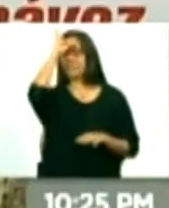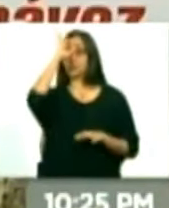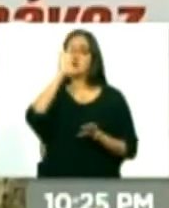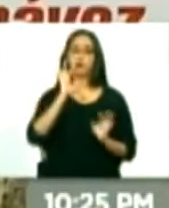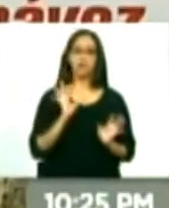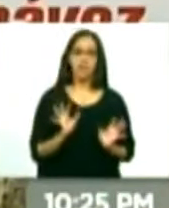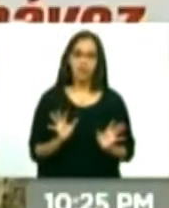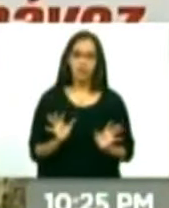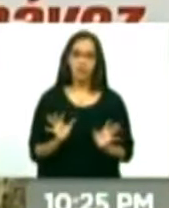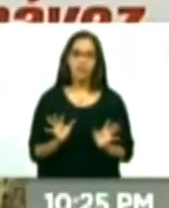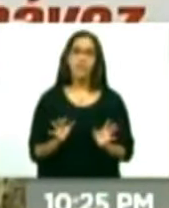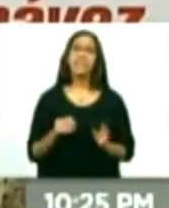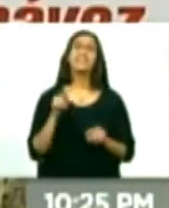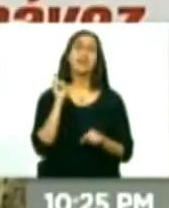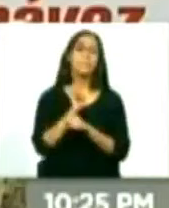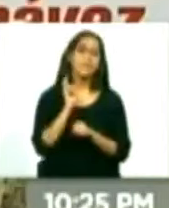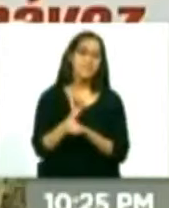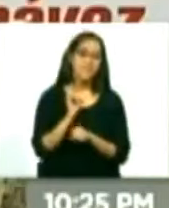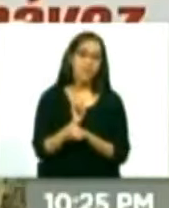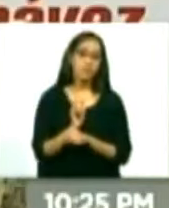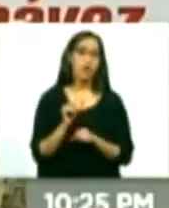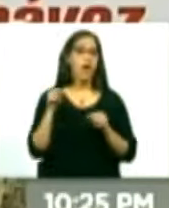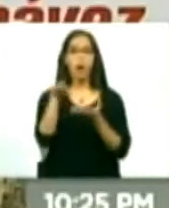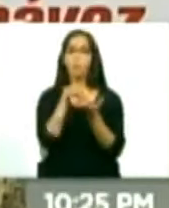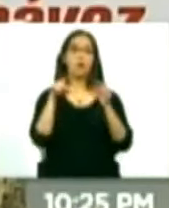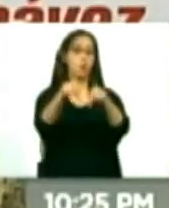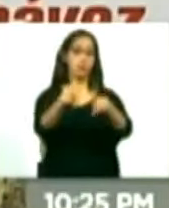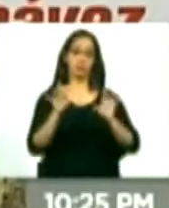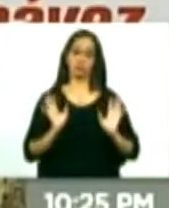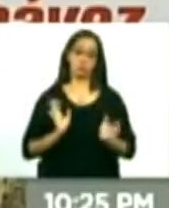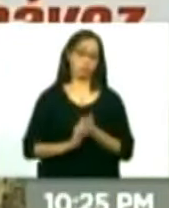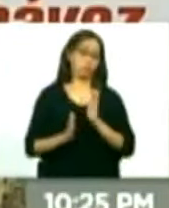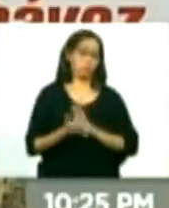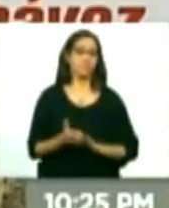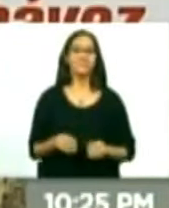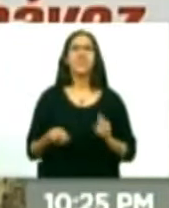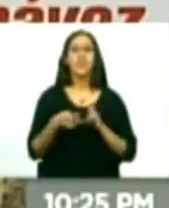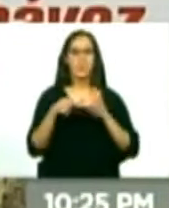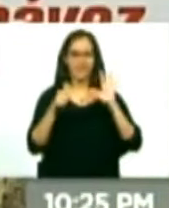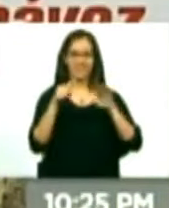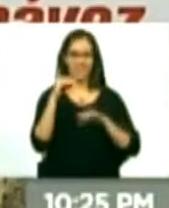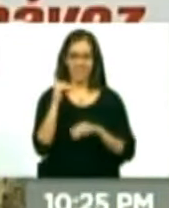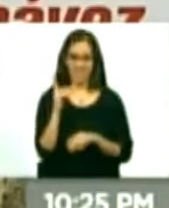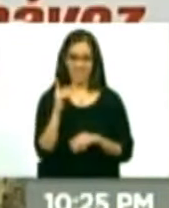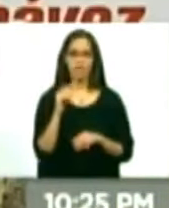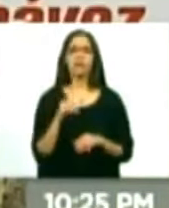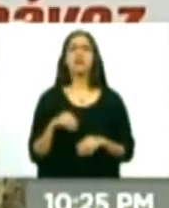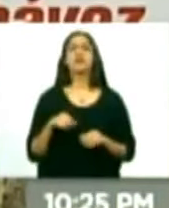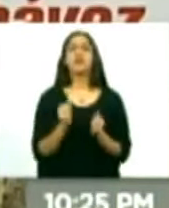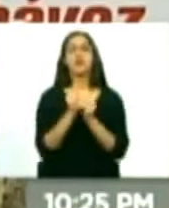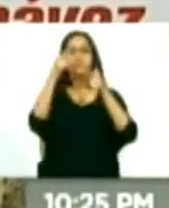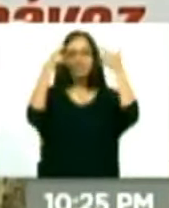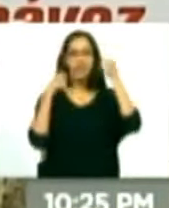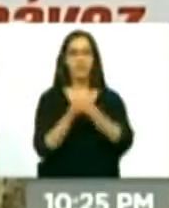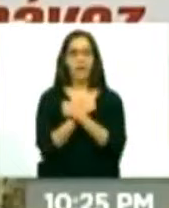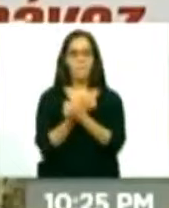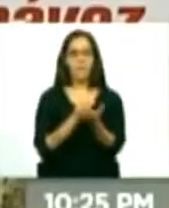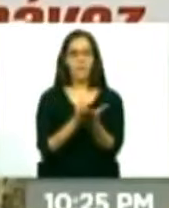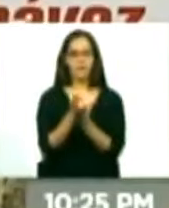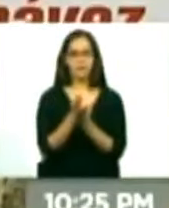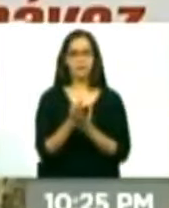están mintiendo, bueno, ese es su problema a estas alturas. Numeral 6D, con Chávez por amor y